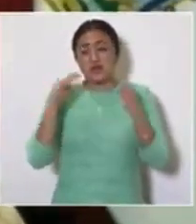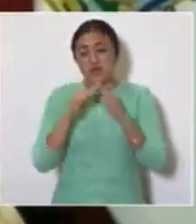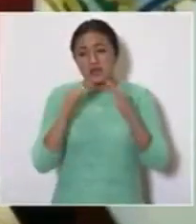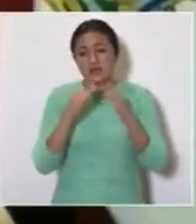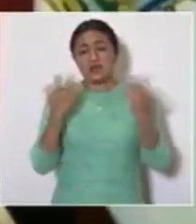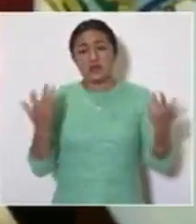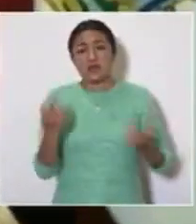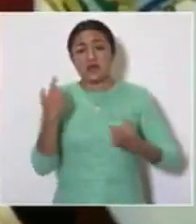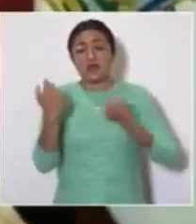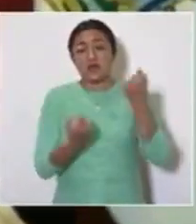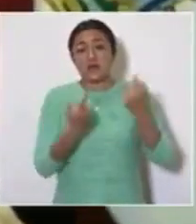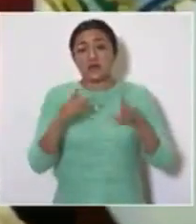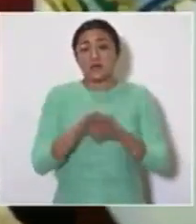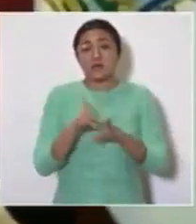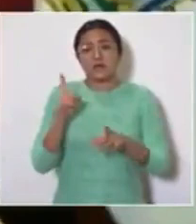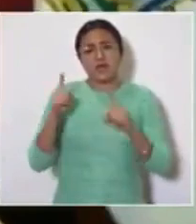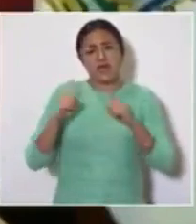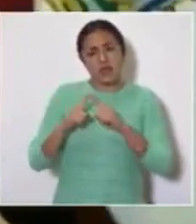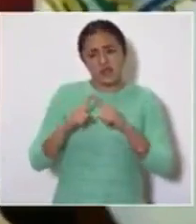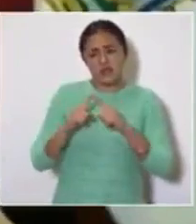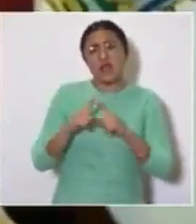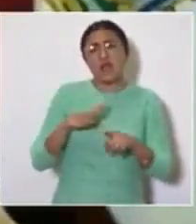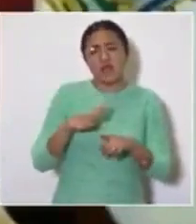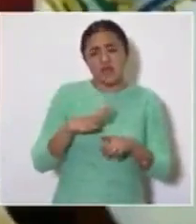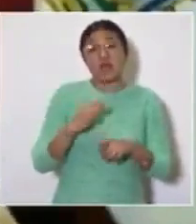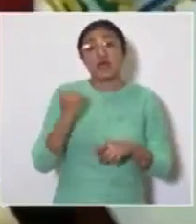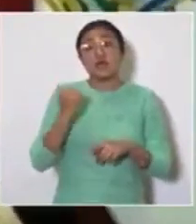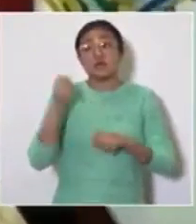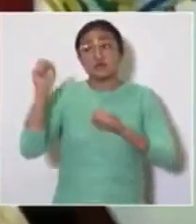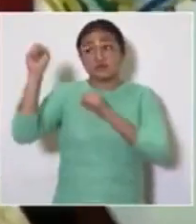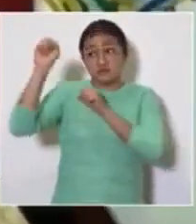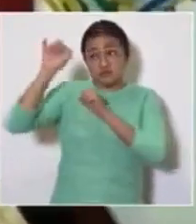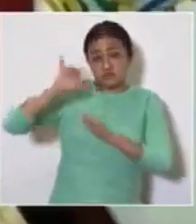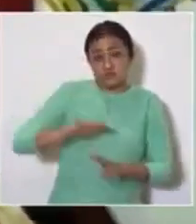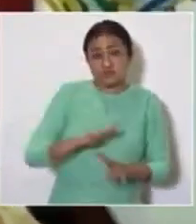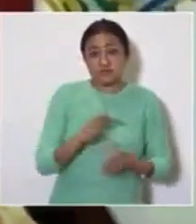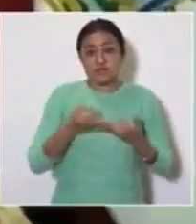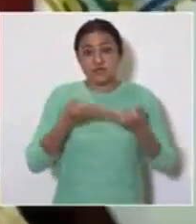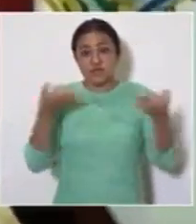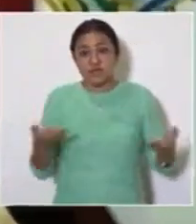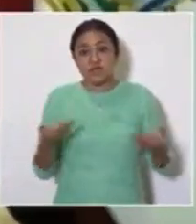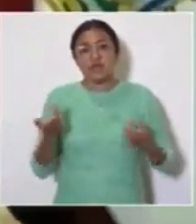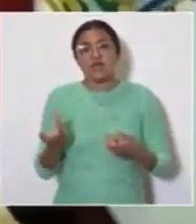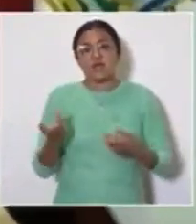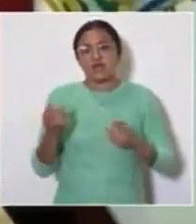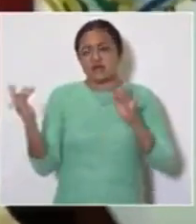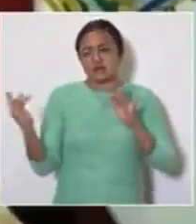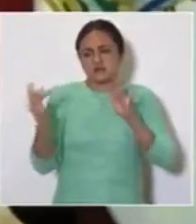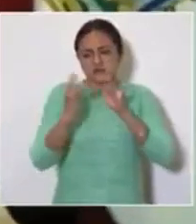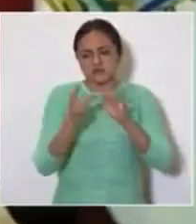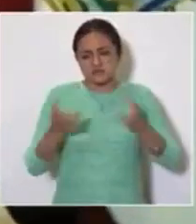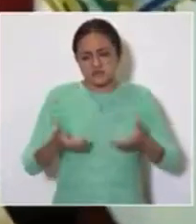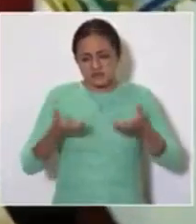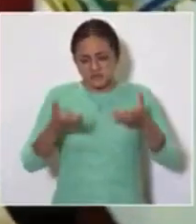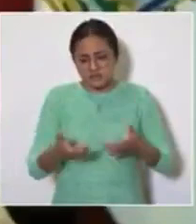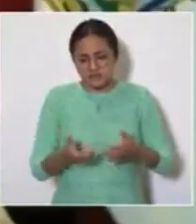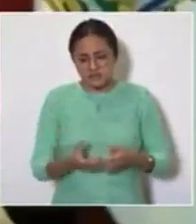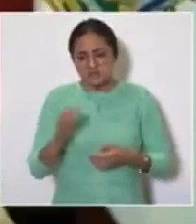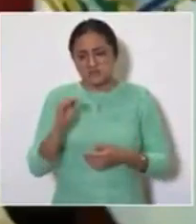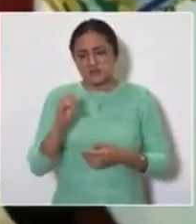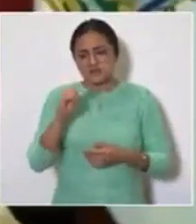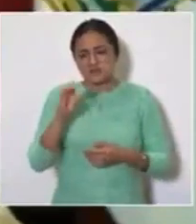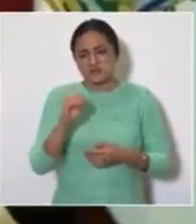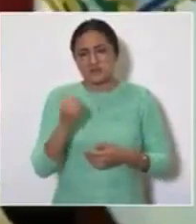y unas en una parroquia. Sí se dio el deslizamiento de una barda a un costado del puente que comunica la calle El Cristo,